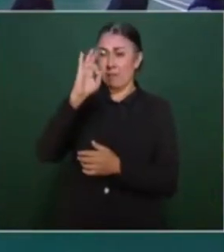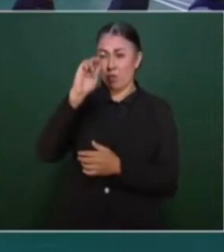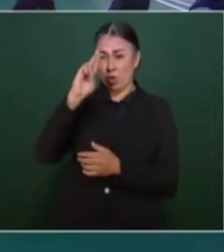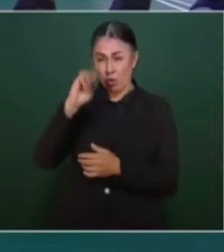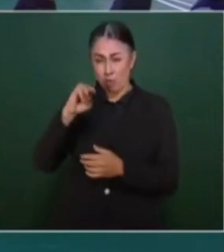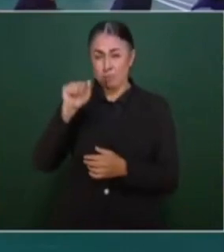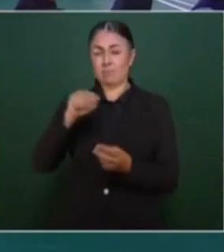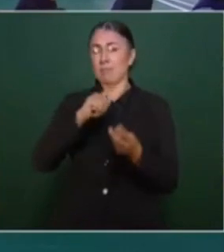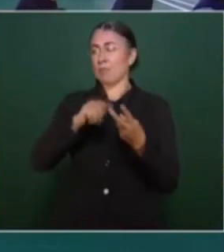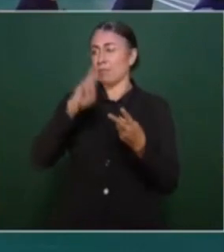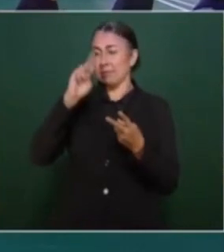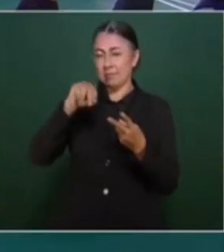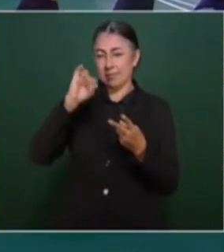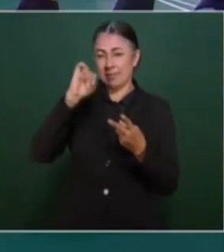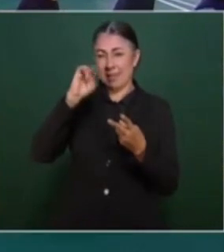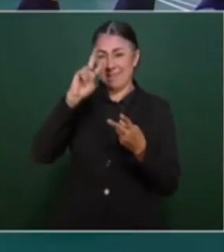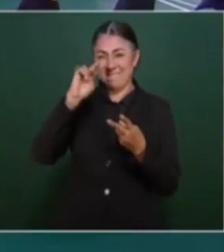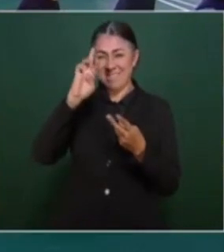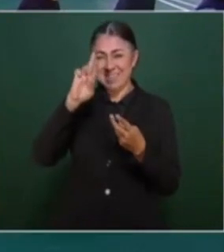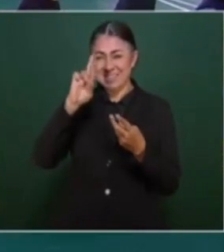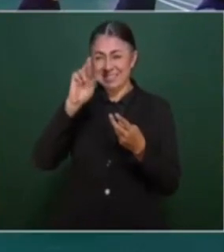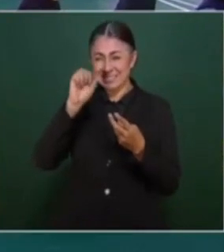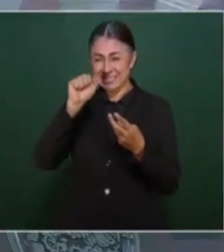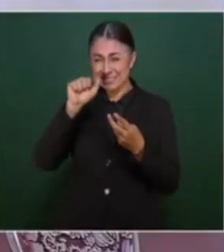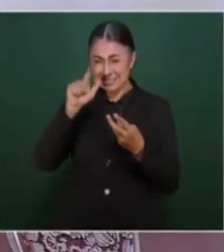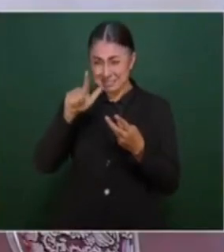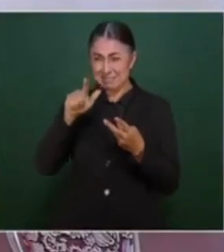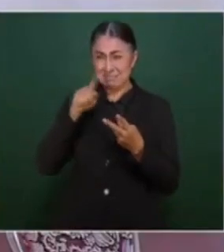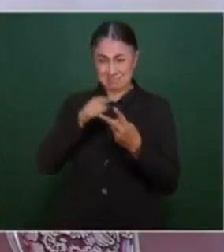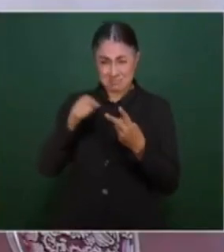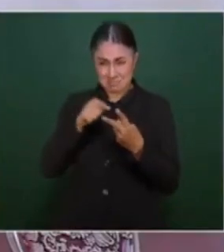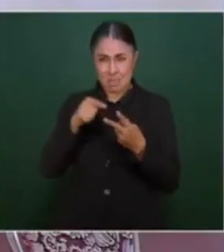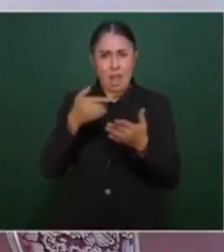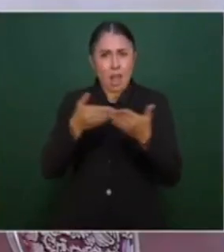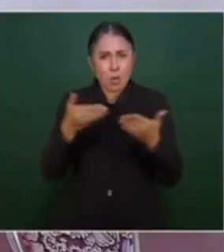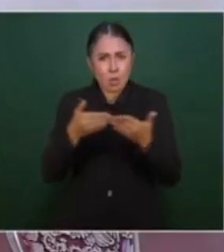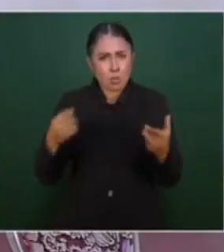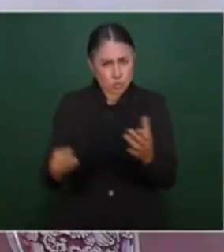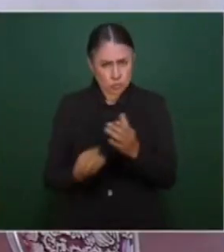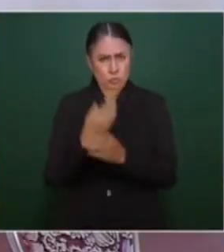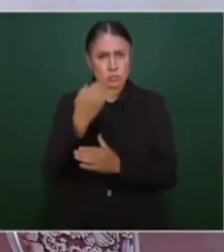social, que ya no hagan ese periodismo,